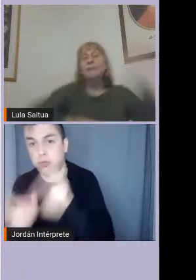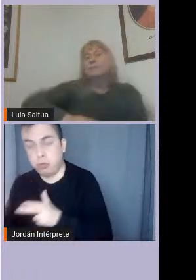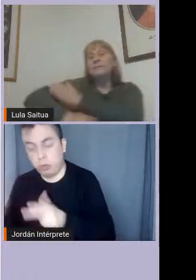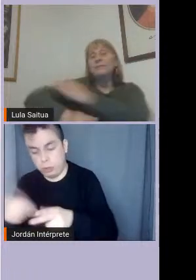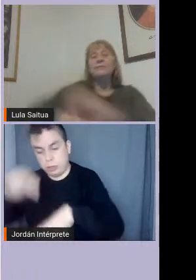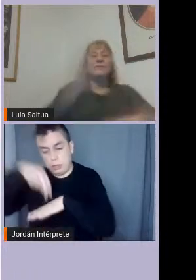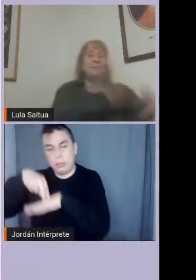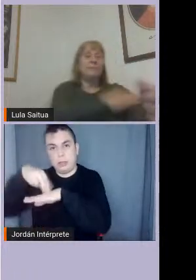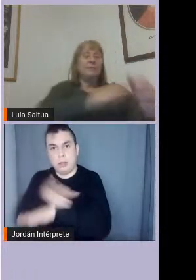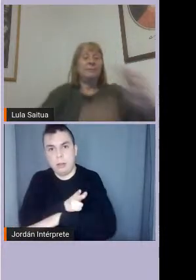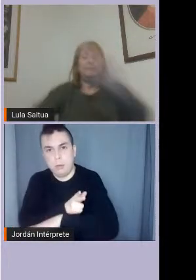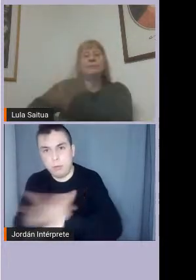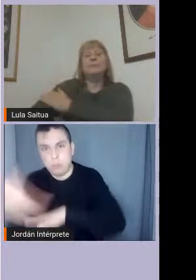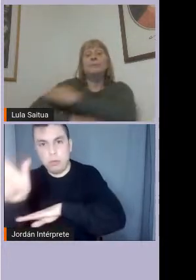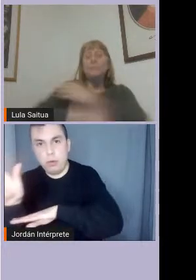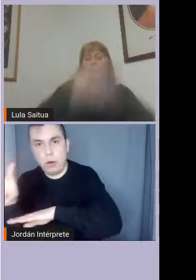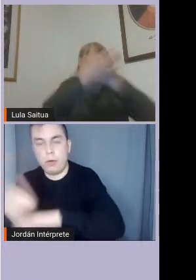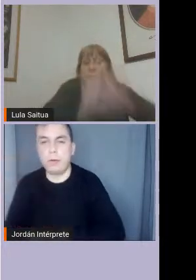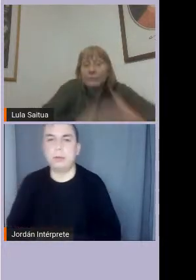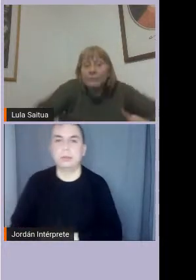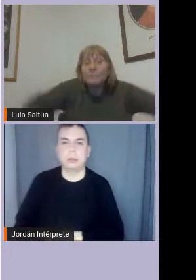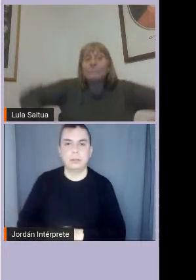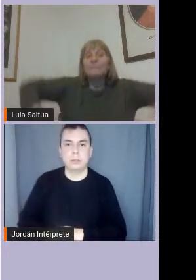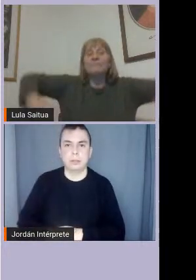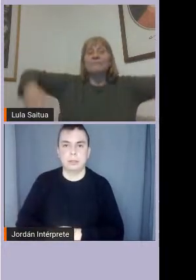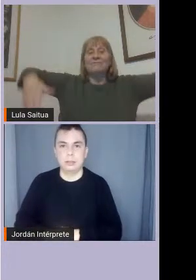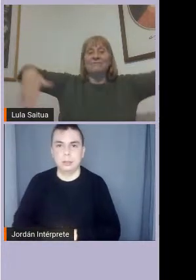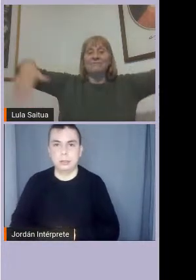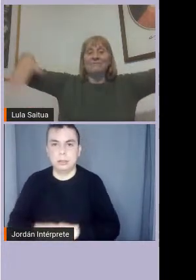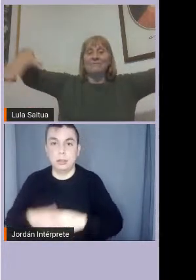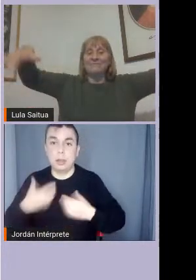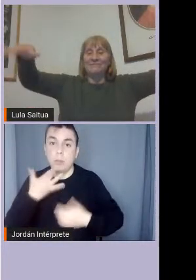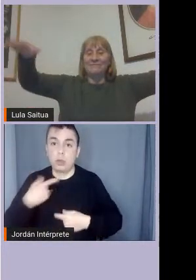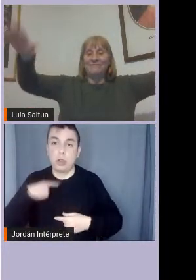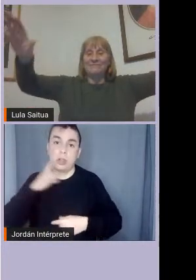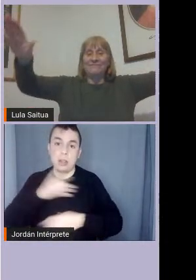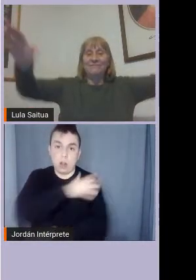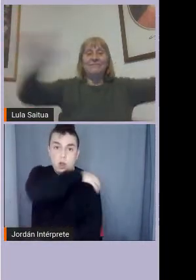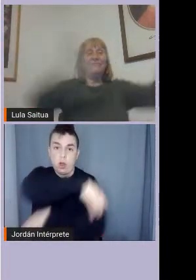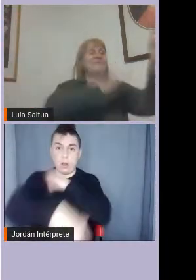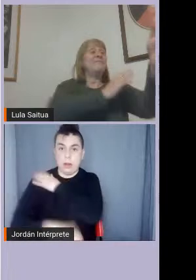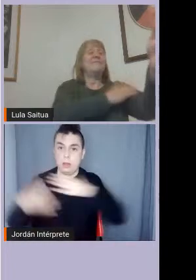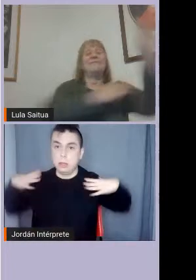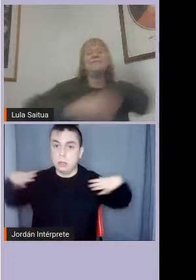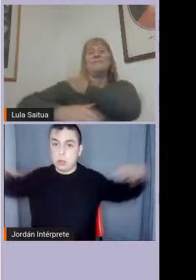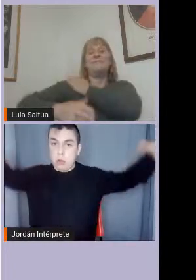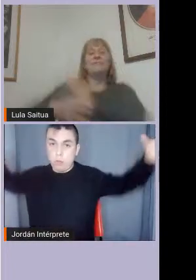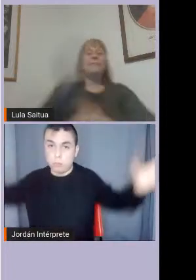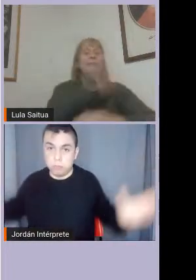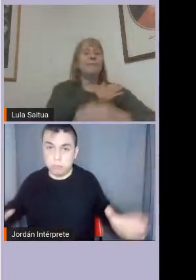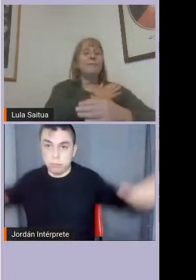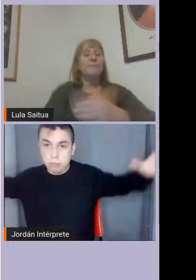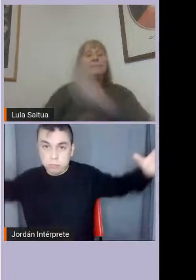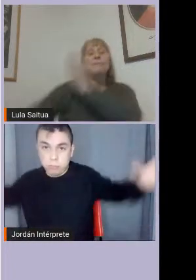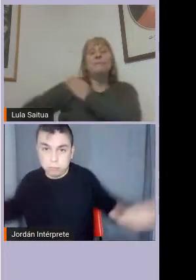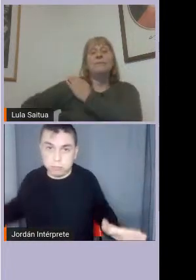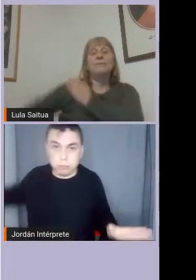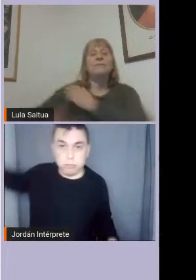la estación. Con alas de acero y fuerza